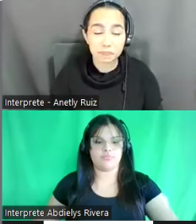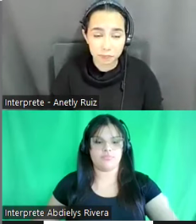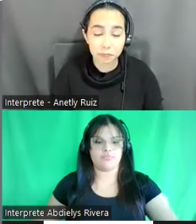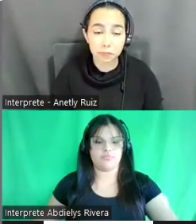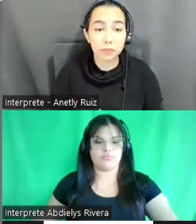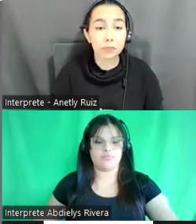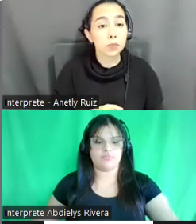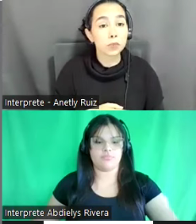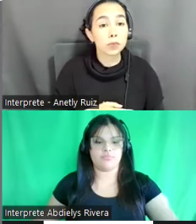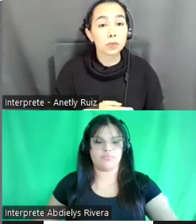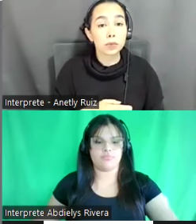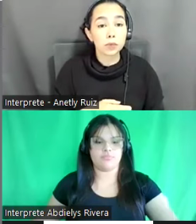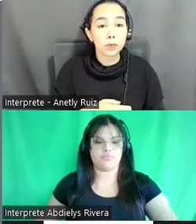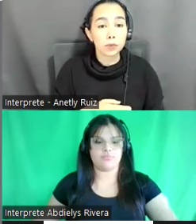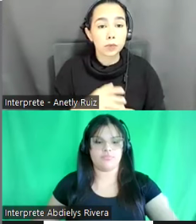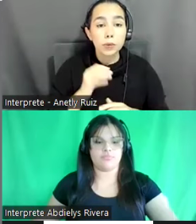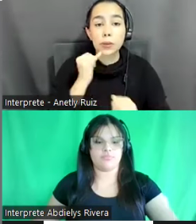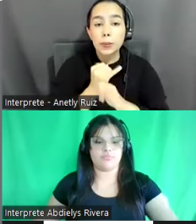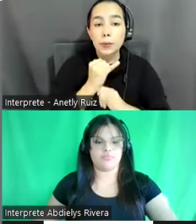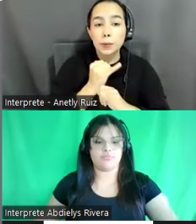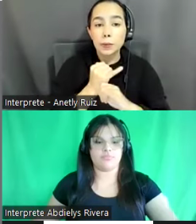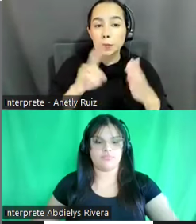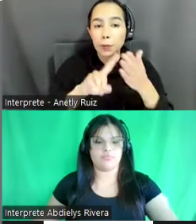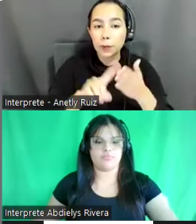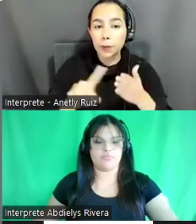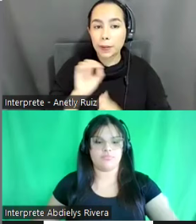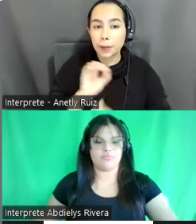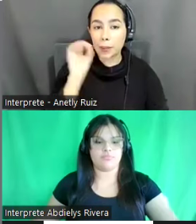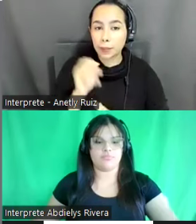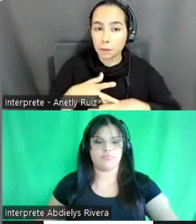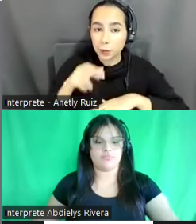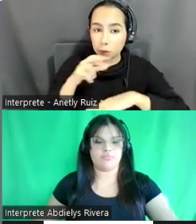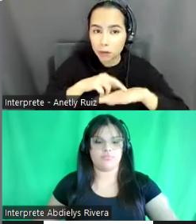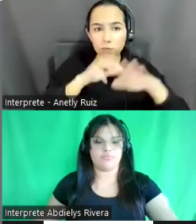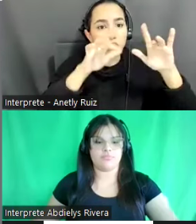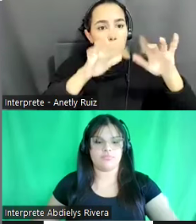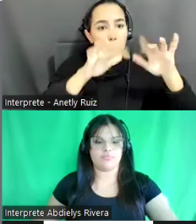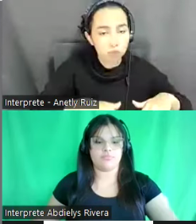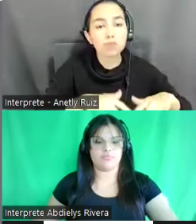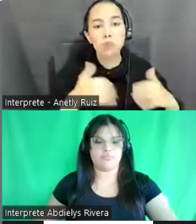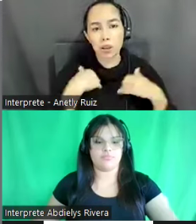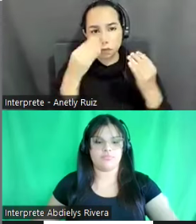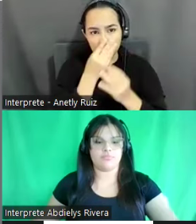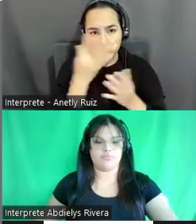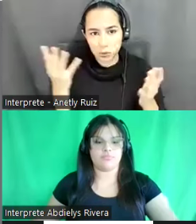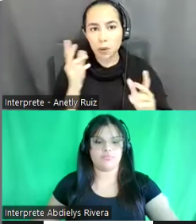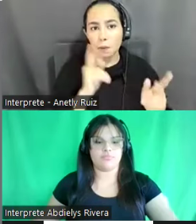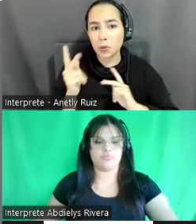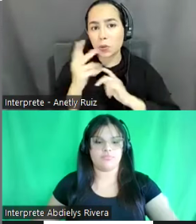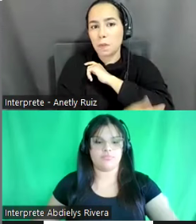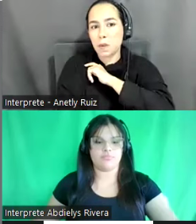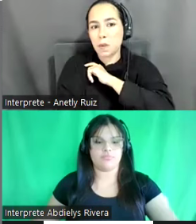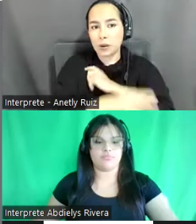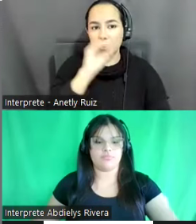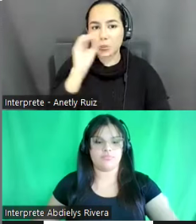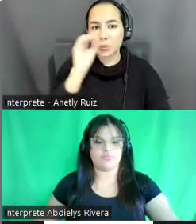puede encontrar bastante de esto. La expectativa de los hombres en Puerto Rico, la expectativa de vida, es